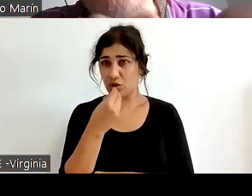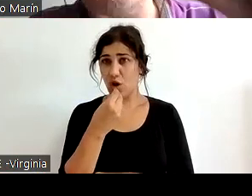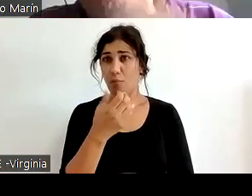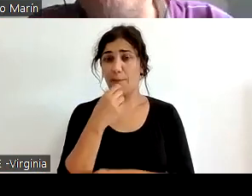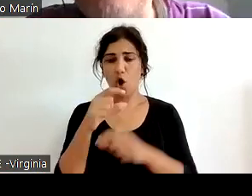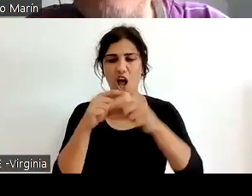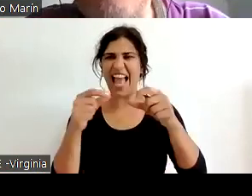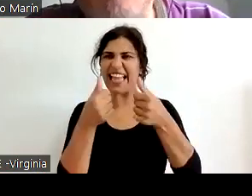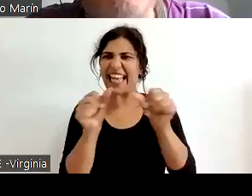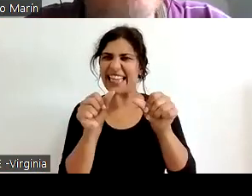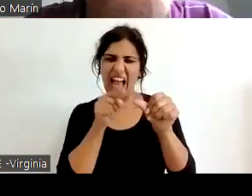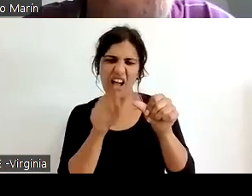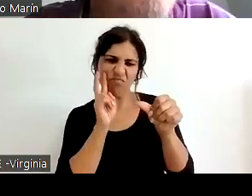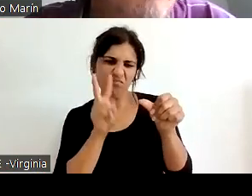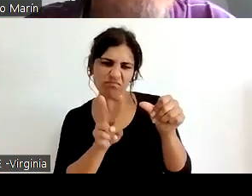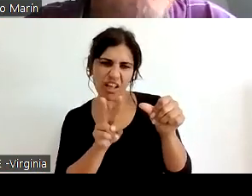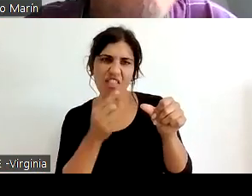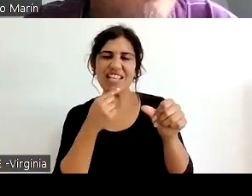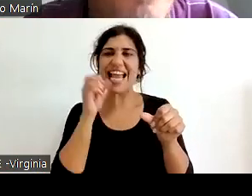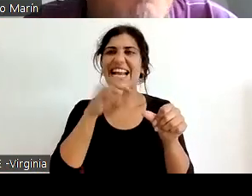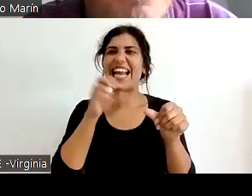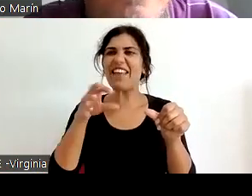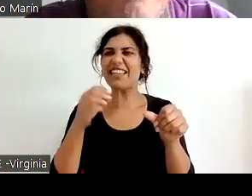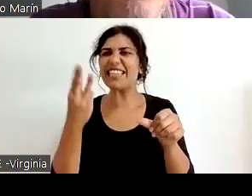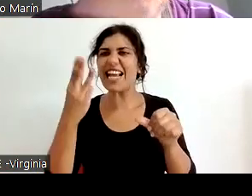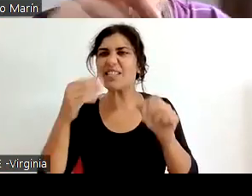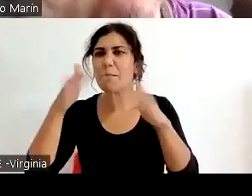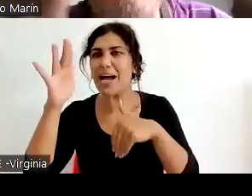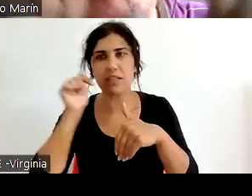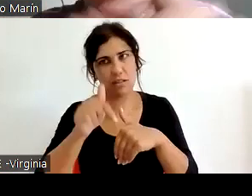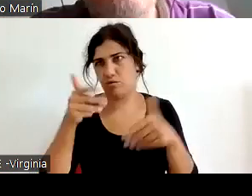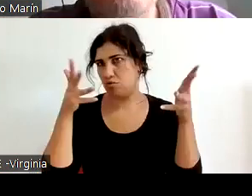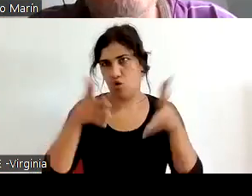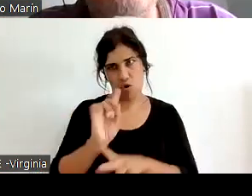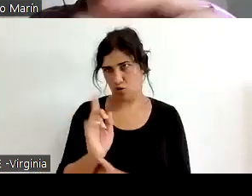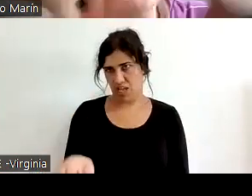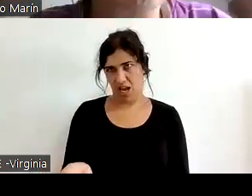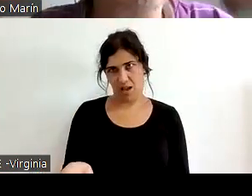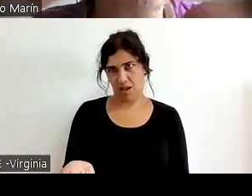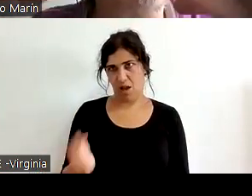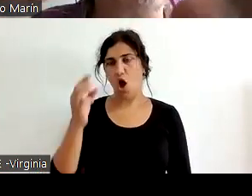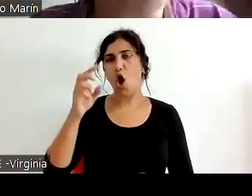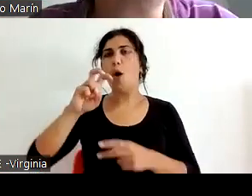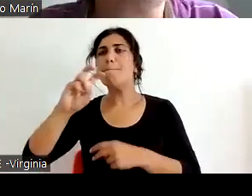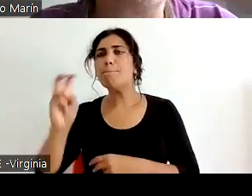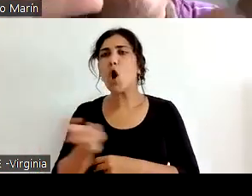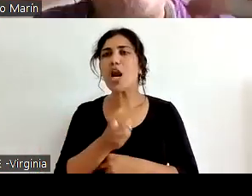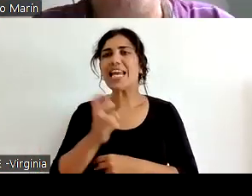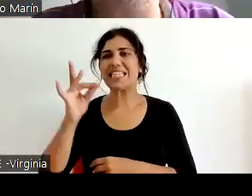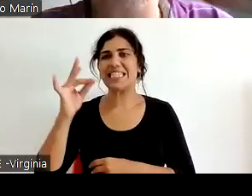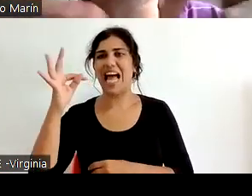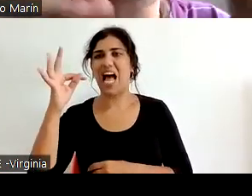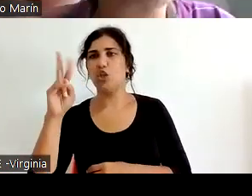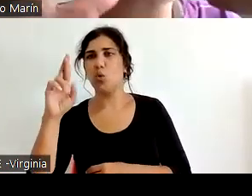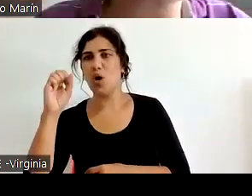etiquetas pues van a tener más de 3 ingredientes. Algunos tienen hasta 20 ingredientes. ¿No? Empezáis a leer y ya os empiezan... o sea,